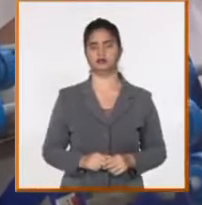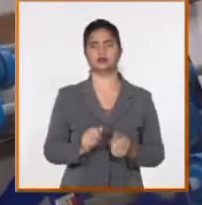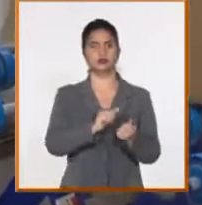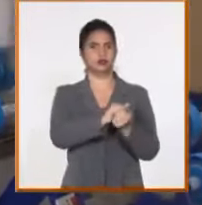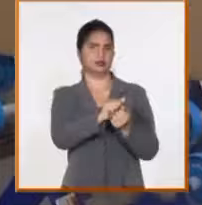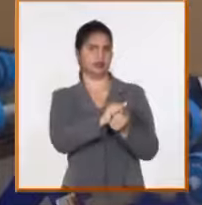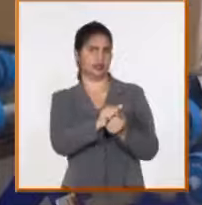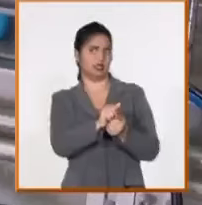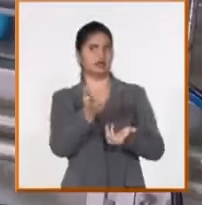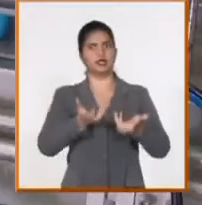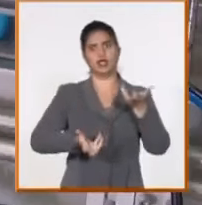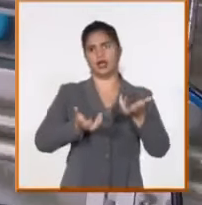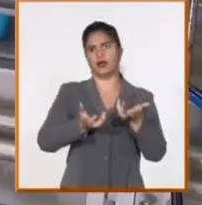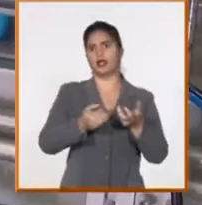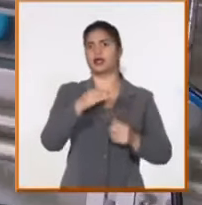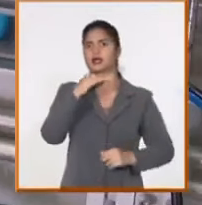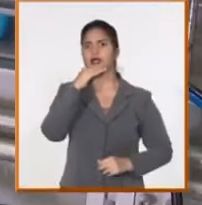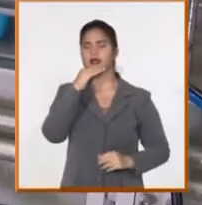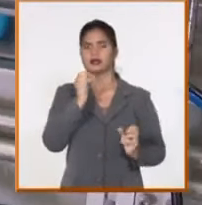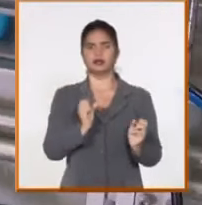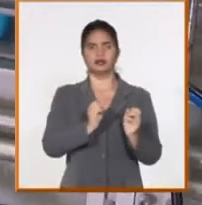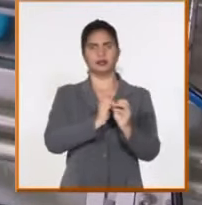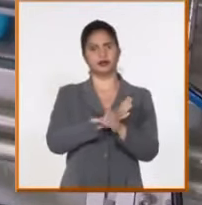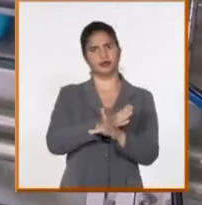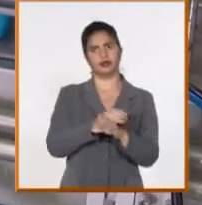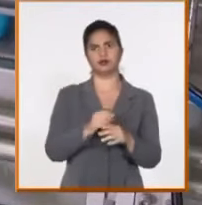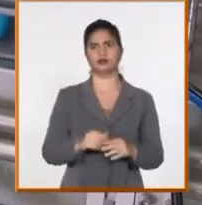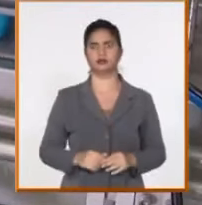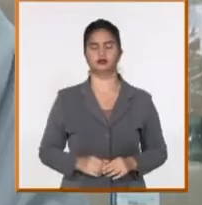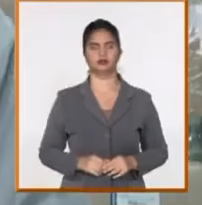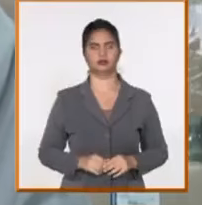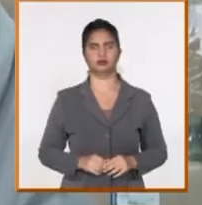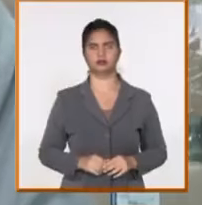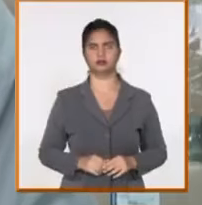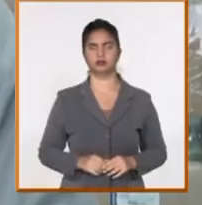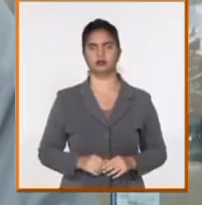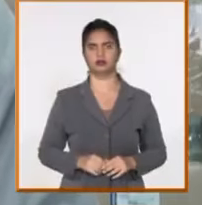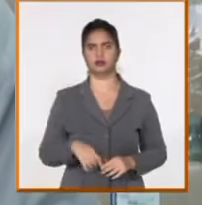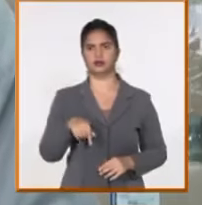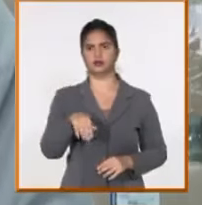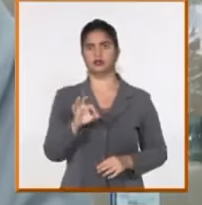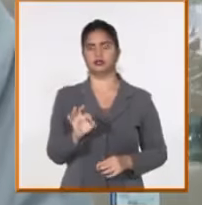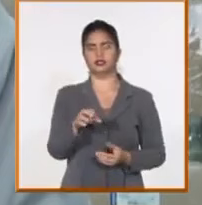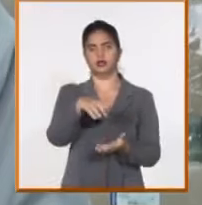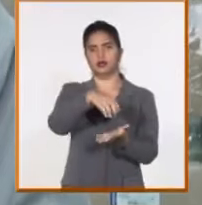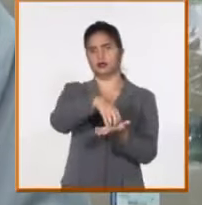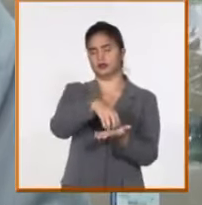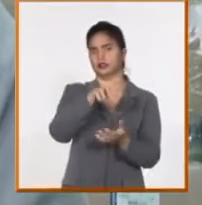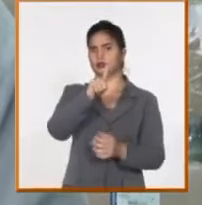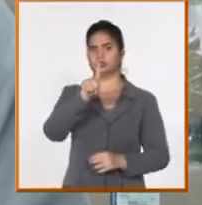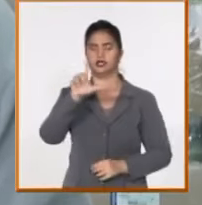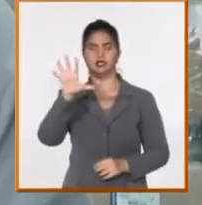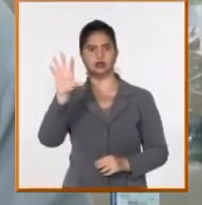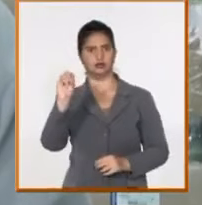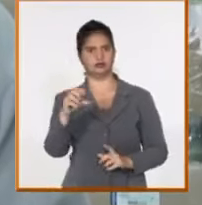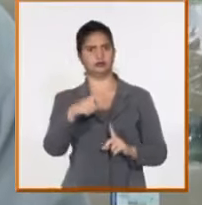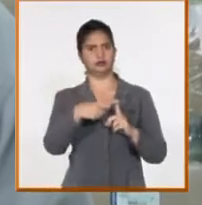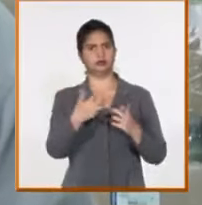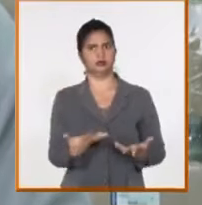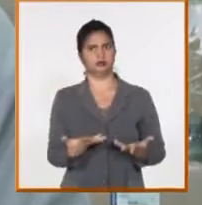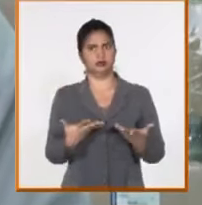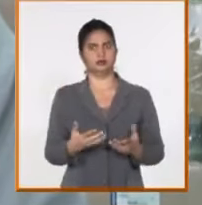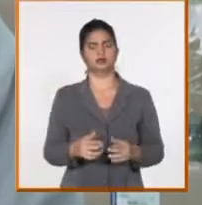laval también diasol en formato líquido también con más de 150 toneladas que hemos entregado allá en moneda nacional